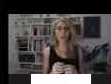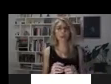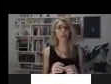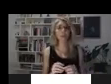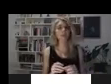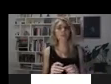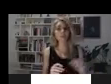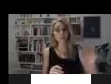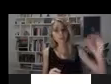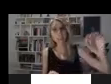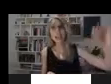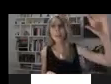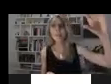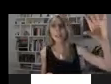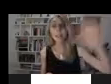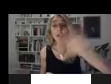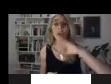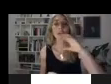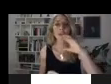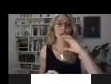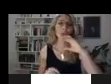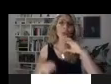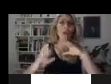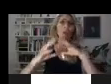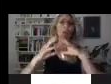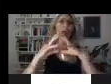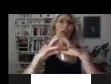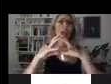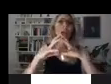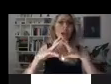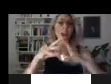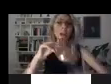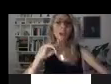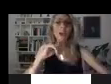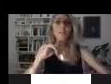de los últimos tiempos. México es otro